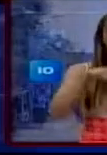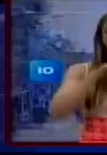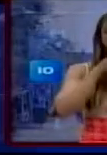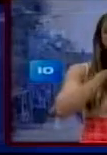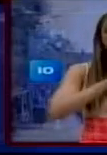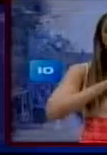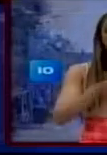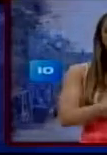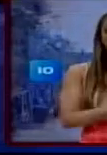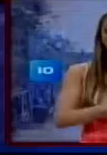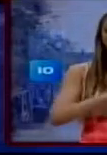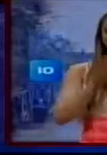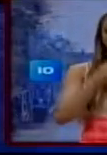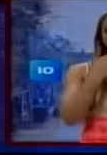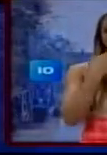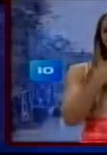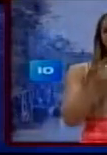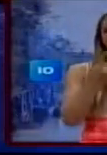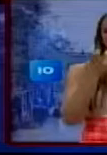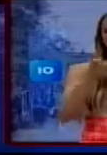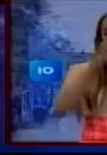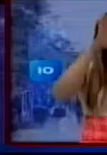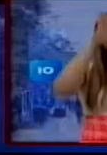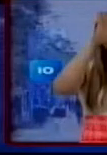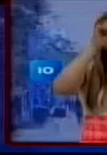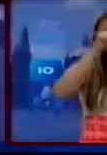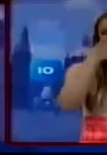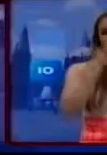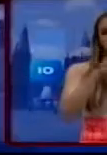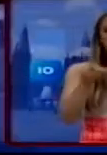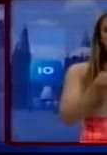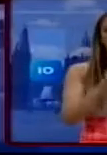una mayoría, una ventaja en este acuerdo.